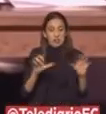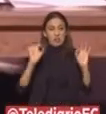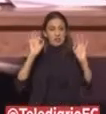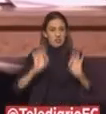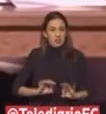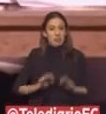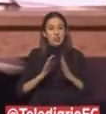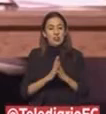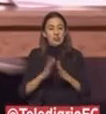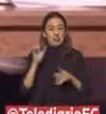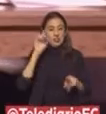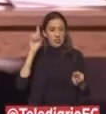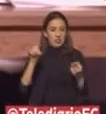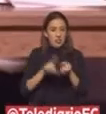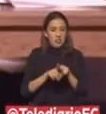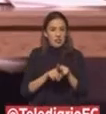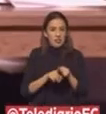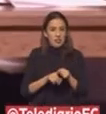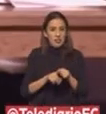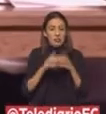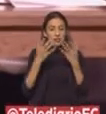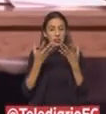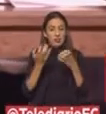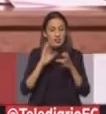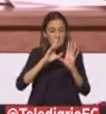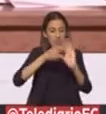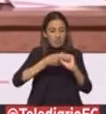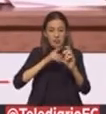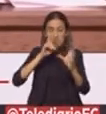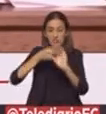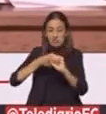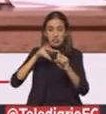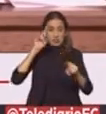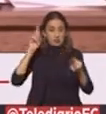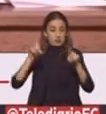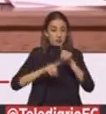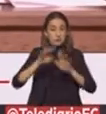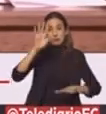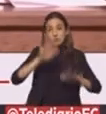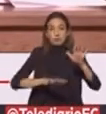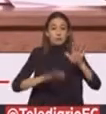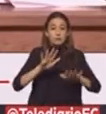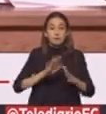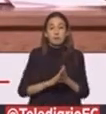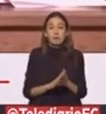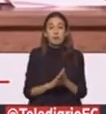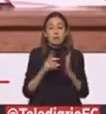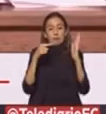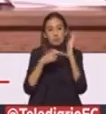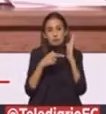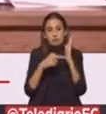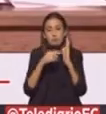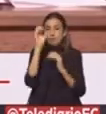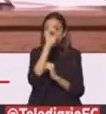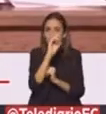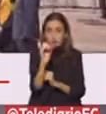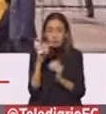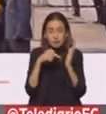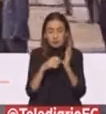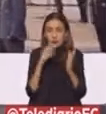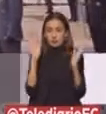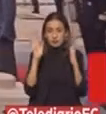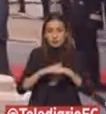entre ambos países de donde esperamos incorporar los acuerdos en materia de evitar la doble tributación protección de